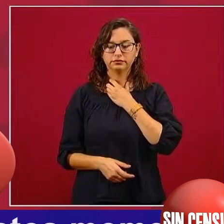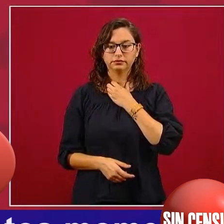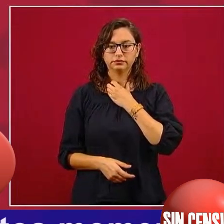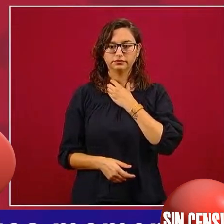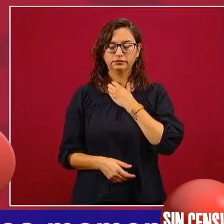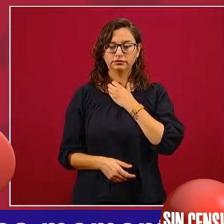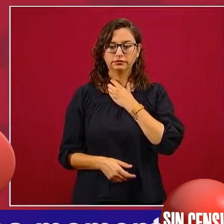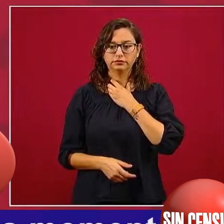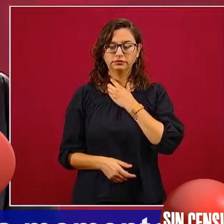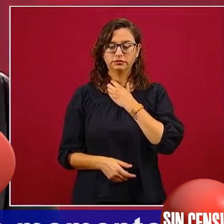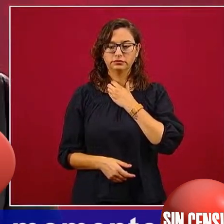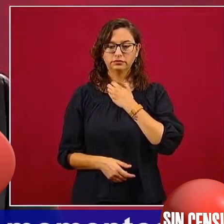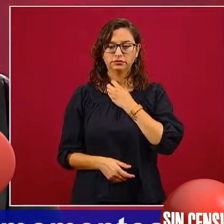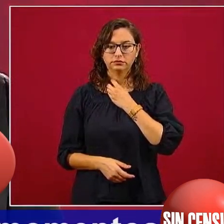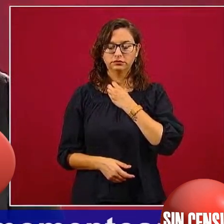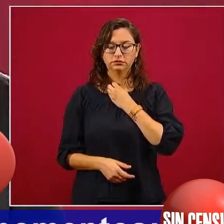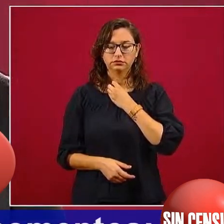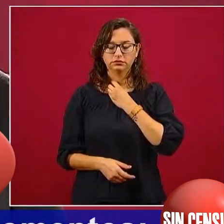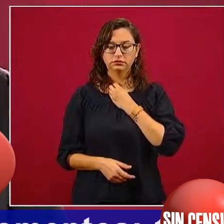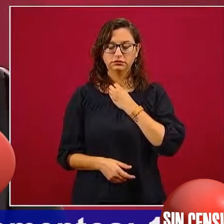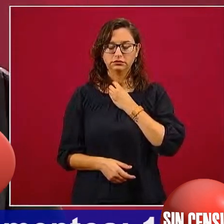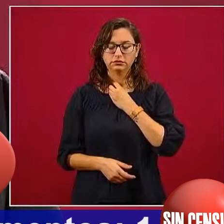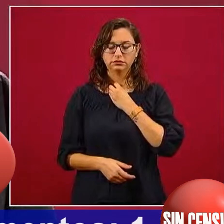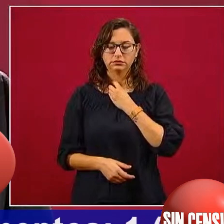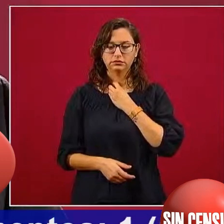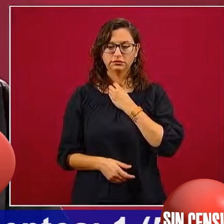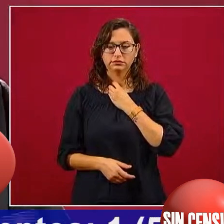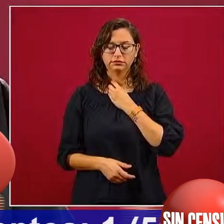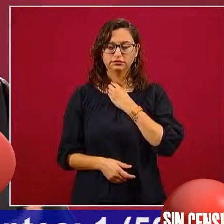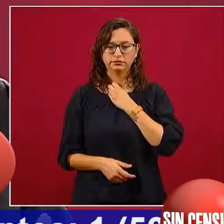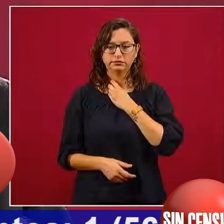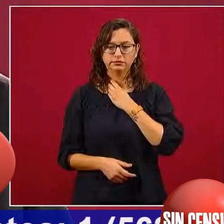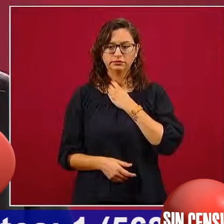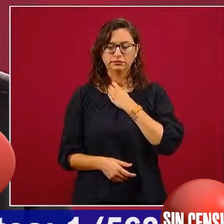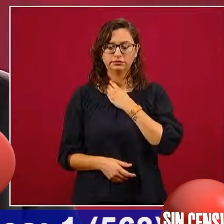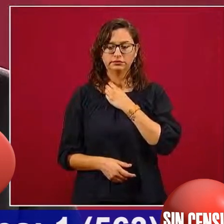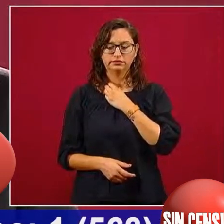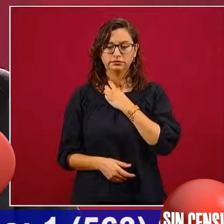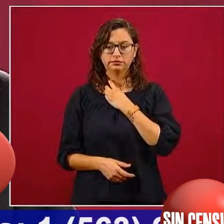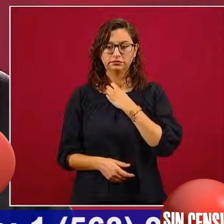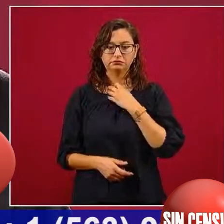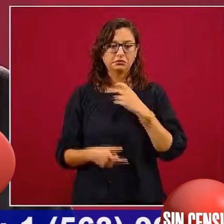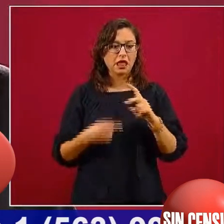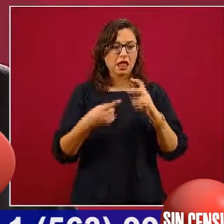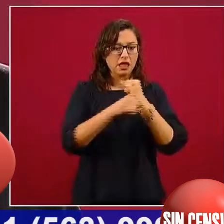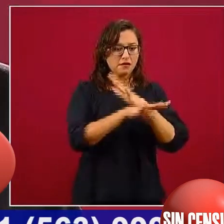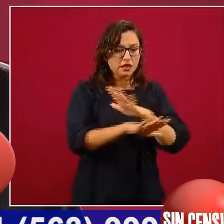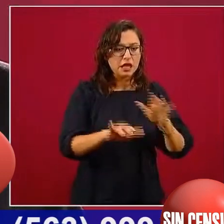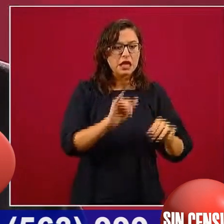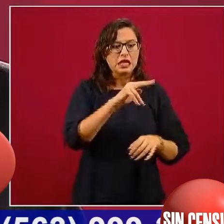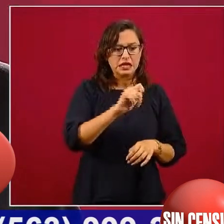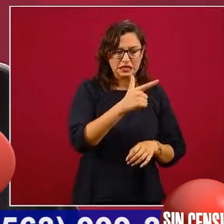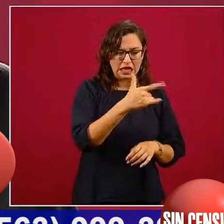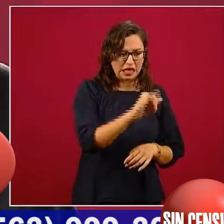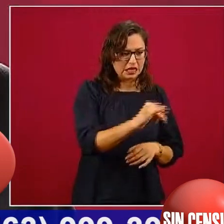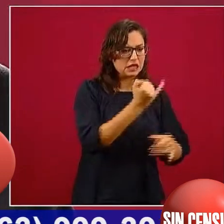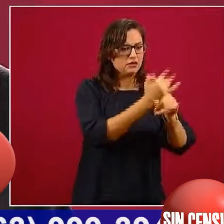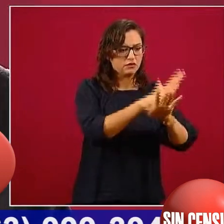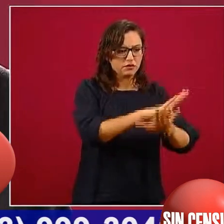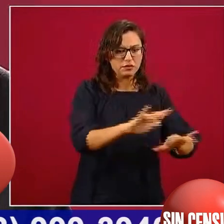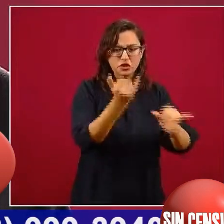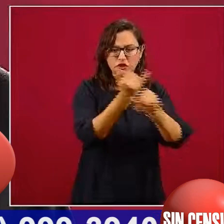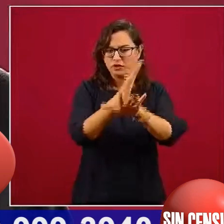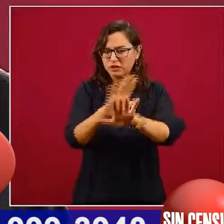Y se puede medir, independientemente de los datos del INEGI, en